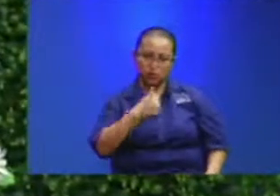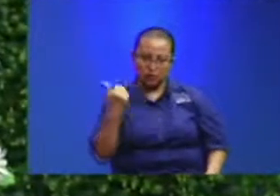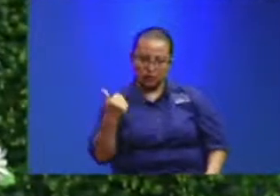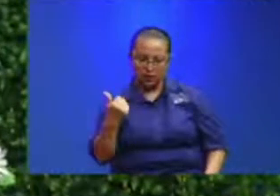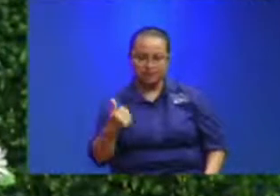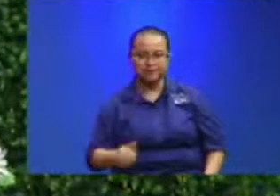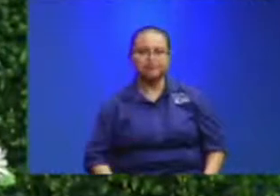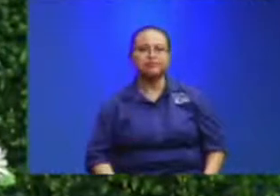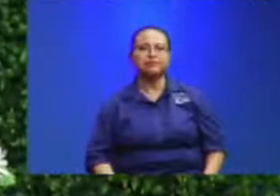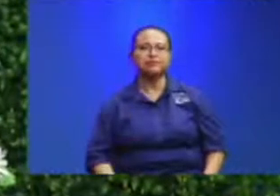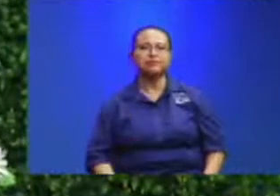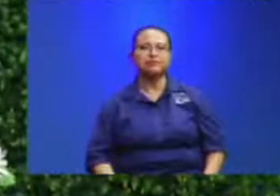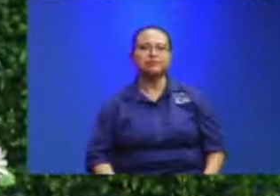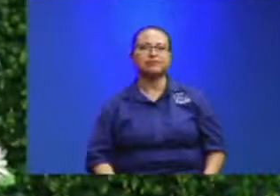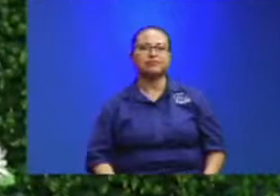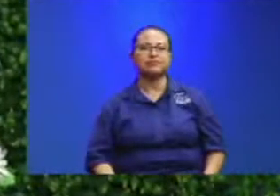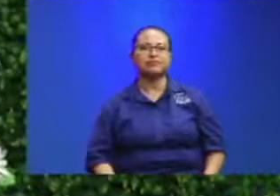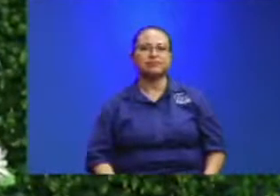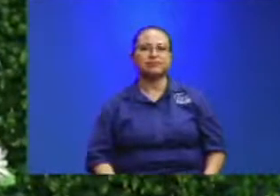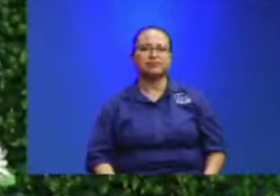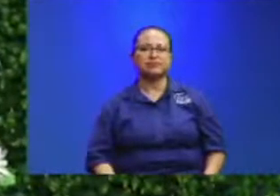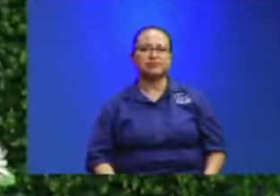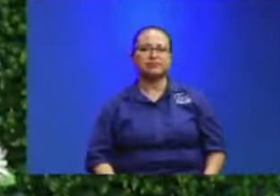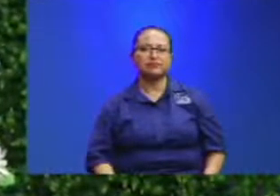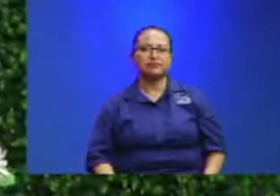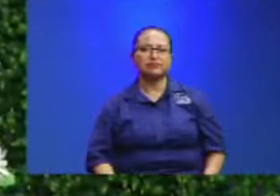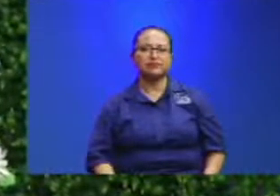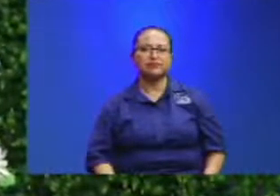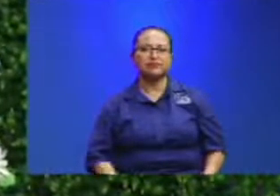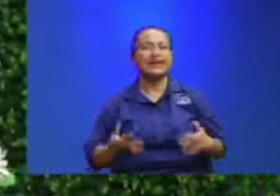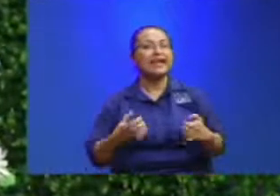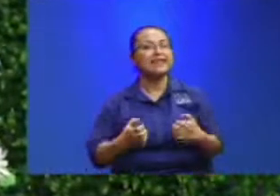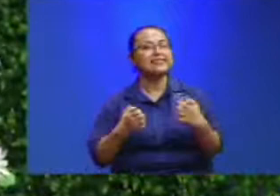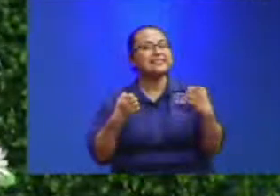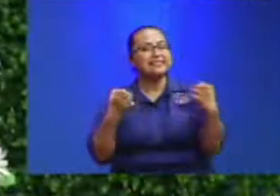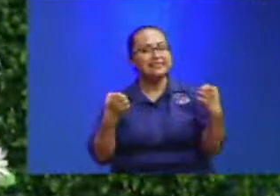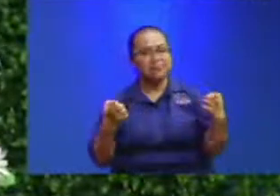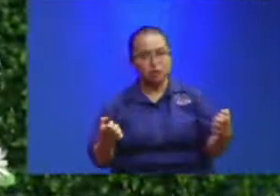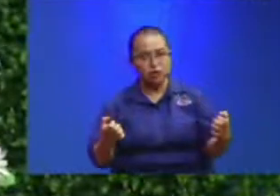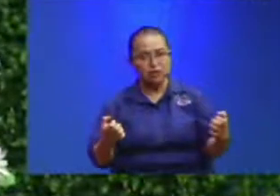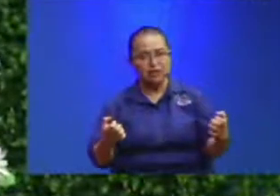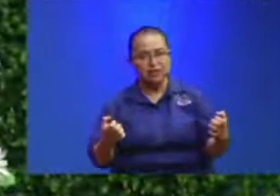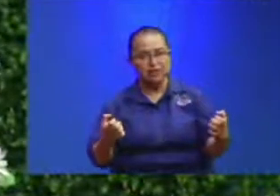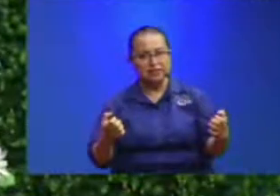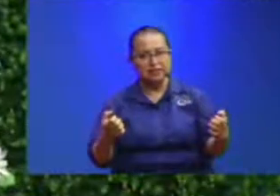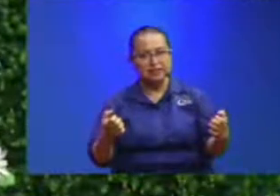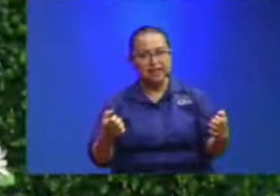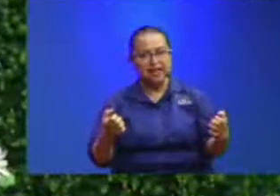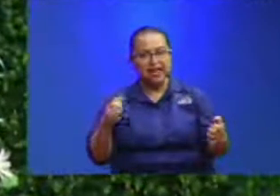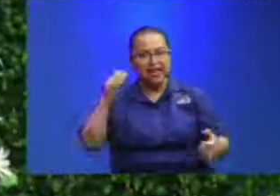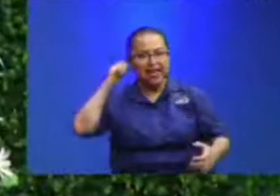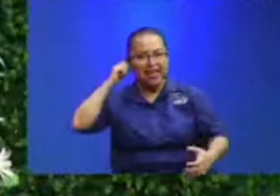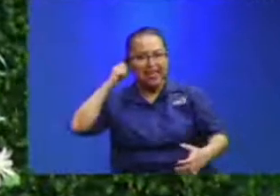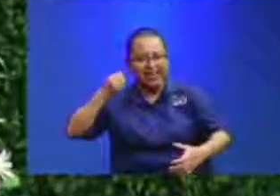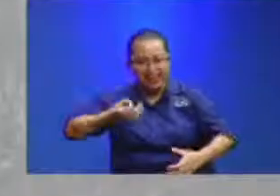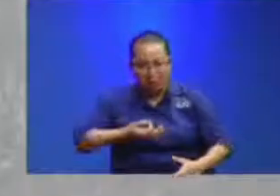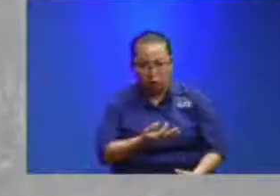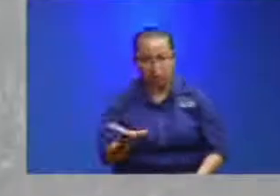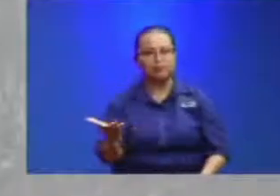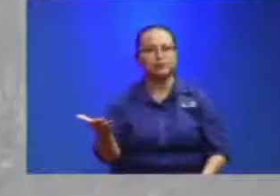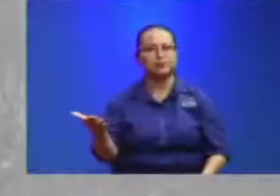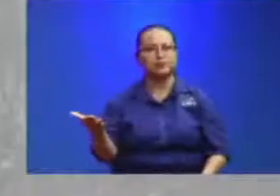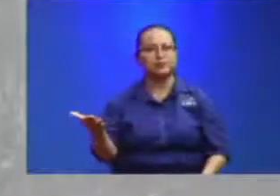seguimos baile vamos entonces gedeón es la biblia pellita